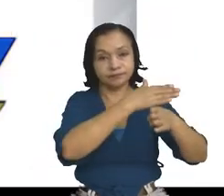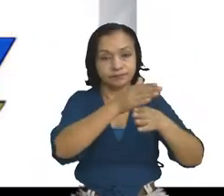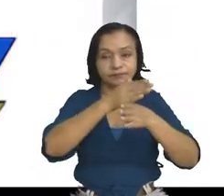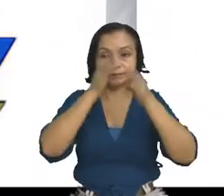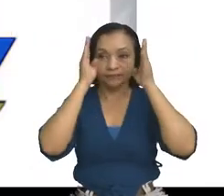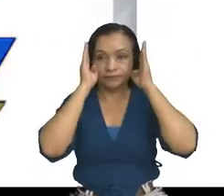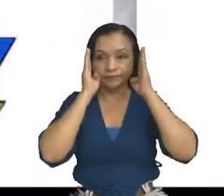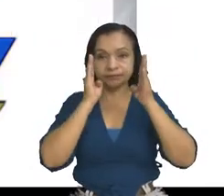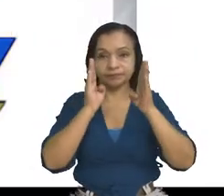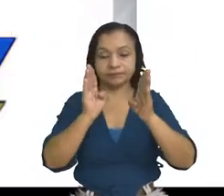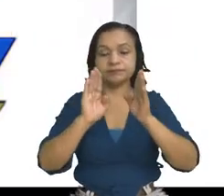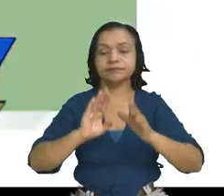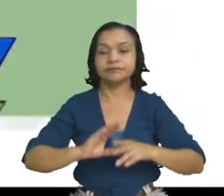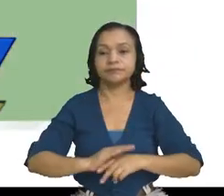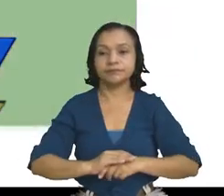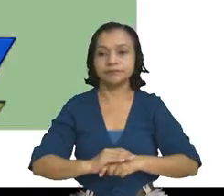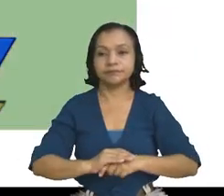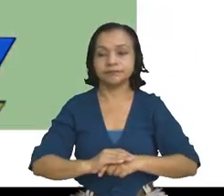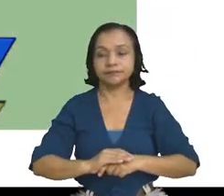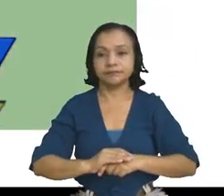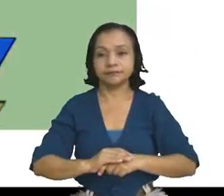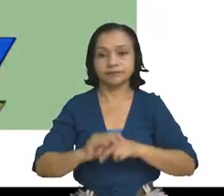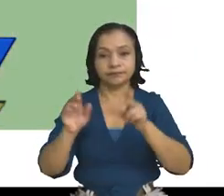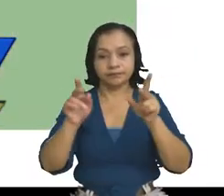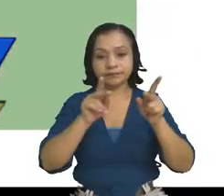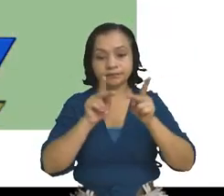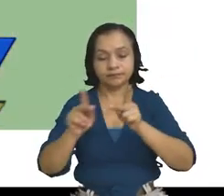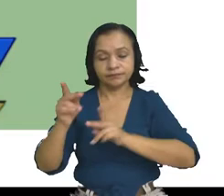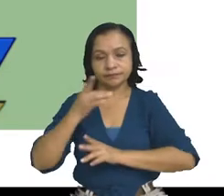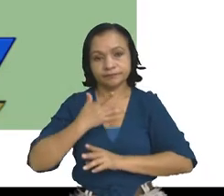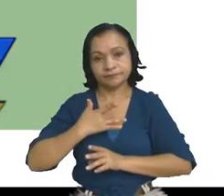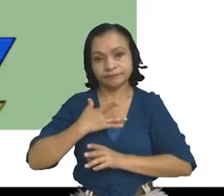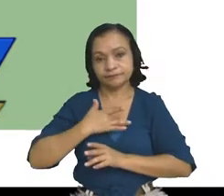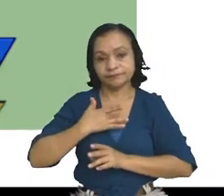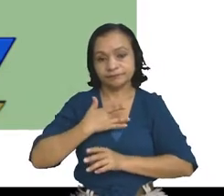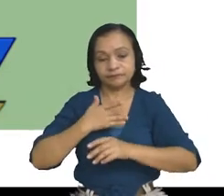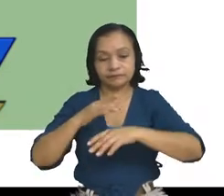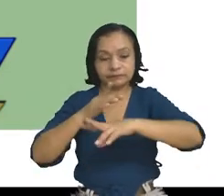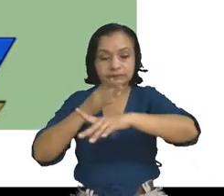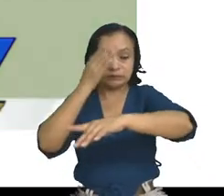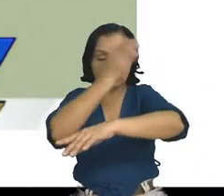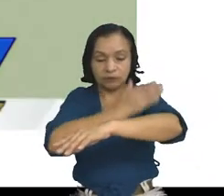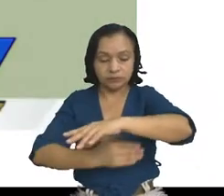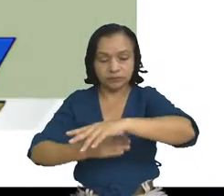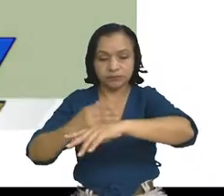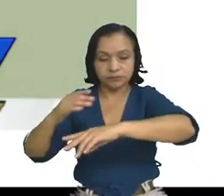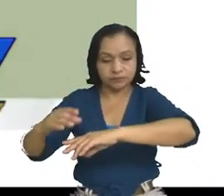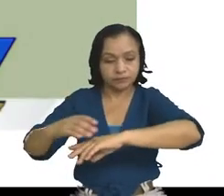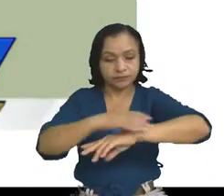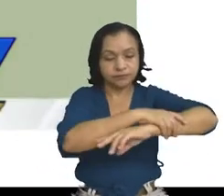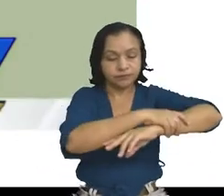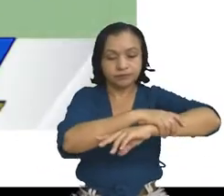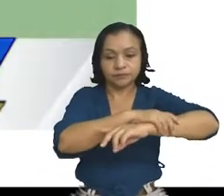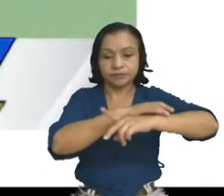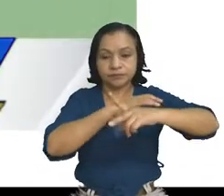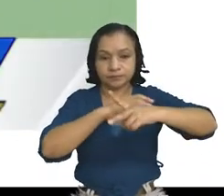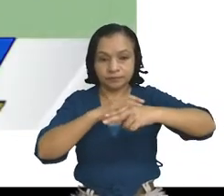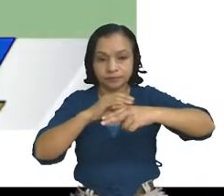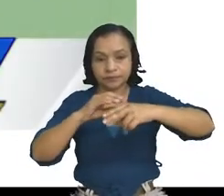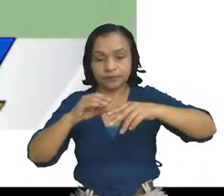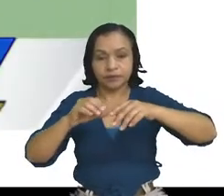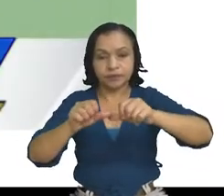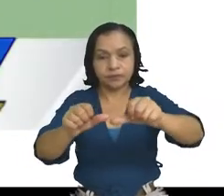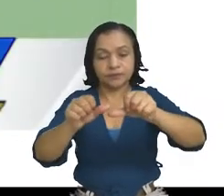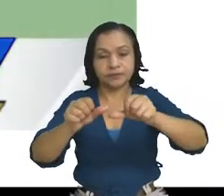atención que tiene que haber. El hecho de que haya personas que necesiten que se reemplace un miembro o que se les ponga un aditivo externo para ayudar a